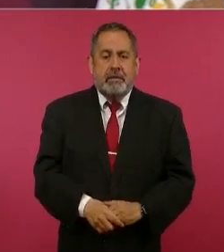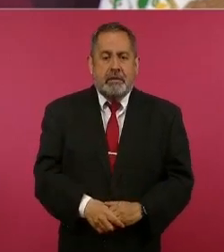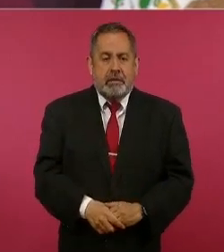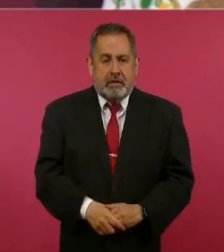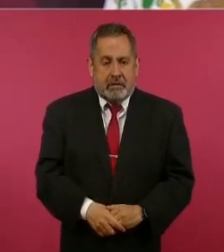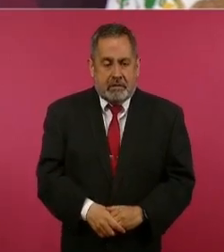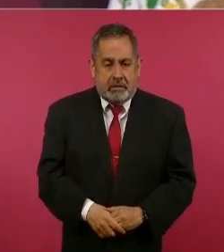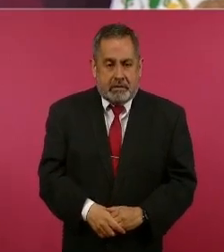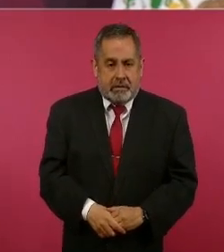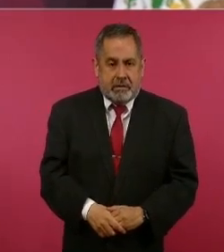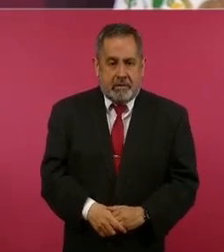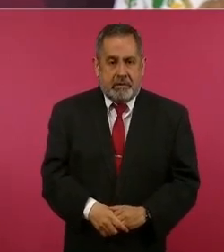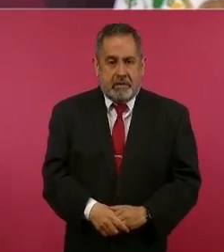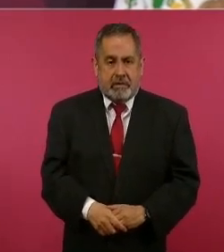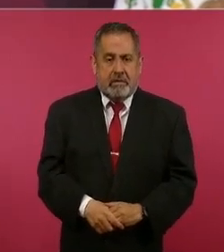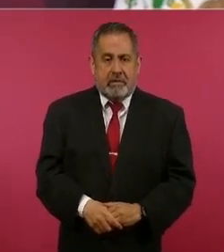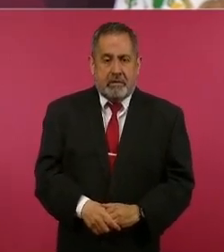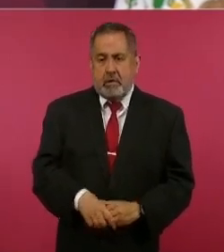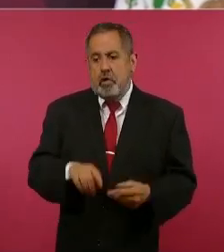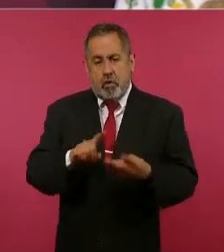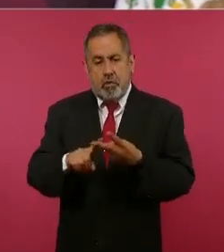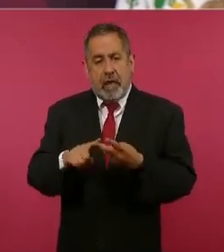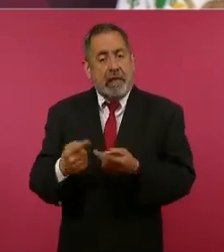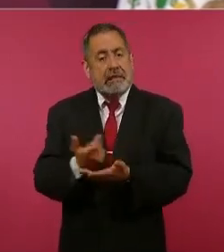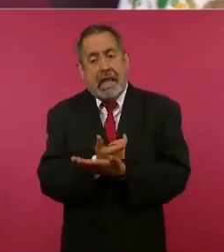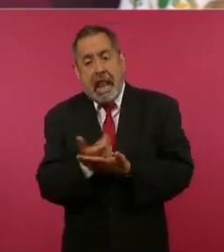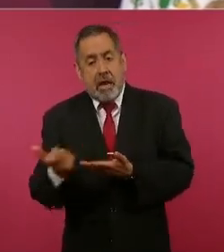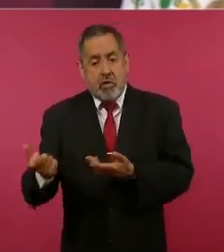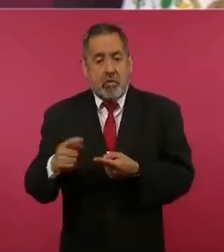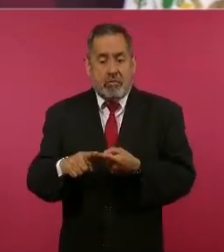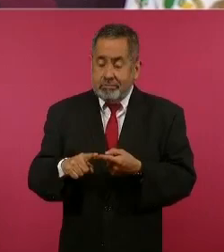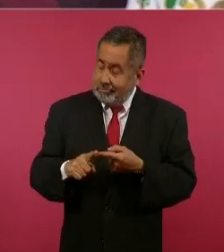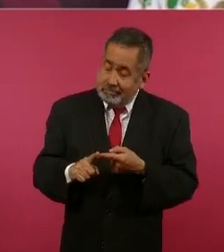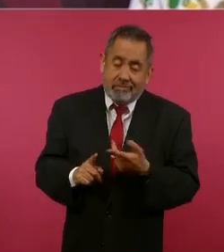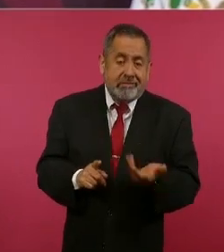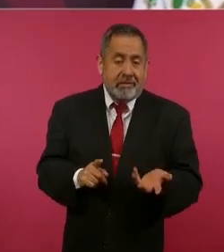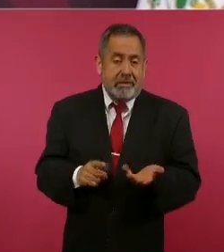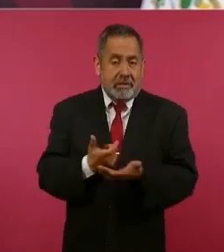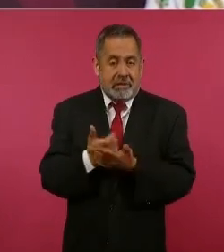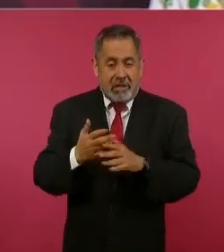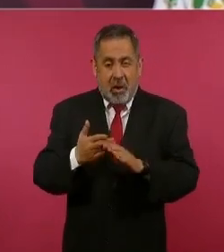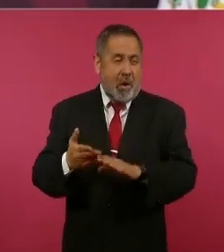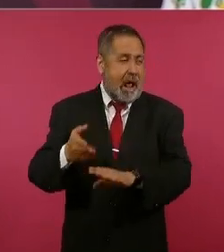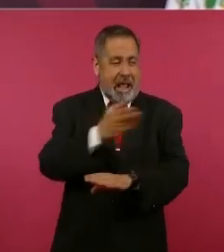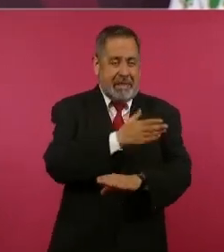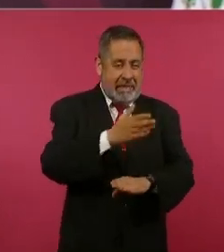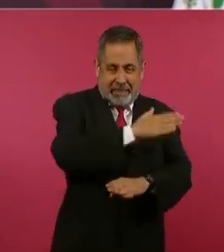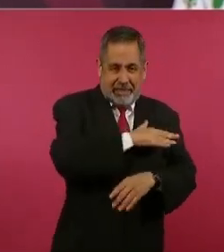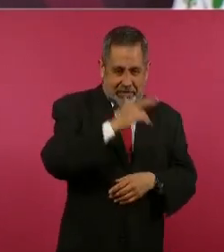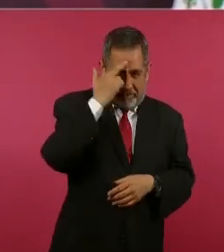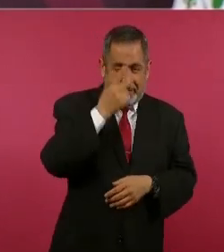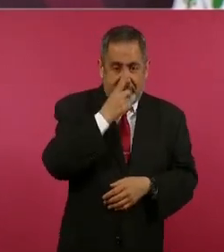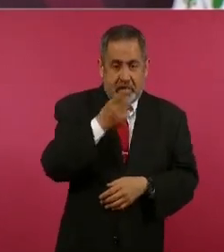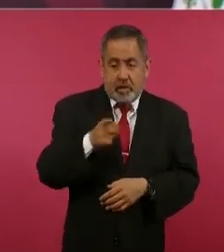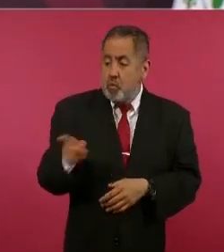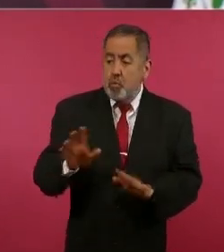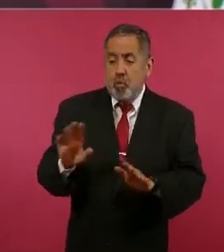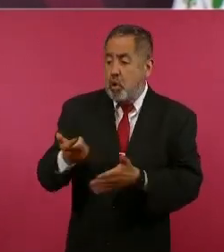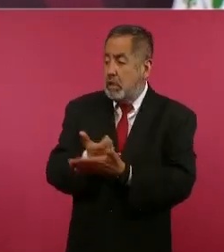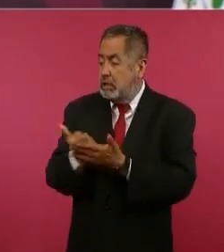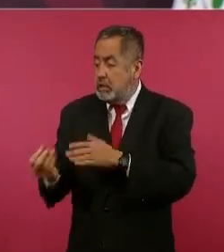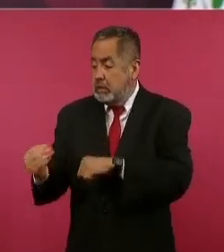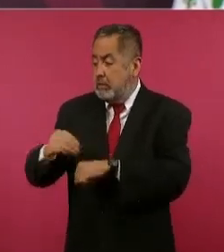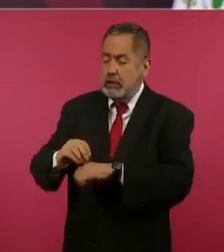La otra cuestión, el salario. ¿Qué decían? Que se aumentaban el